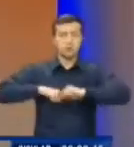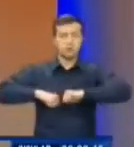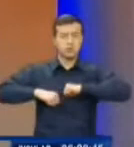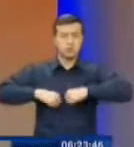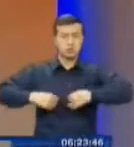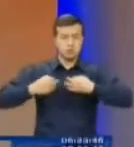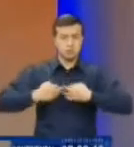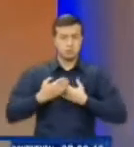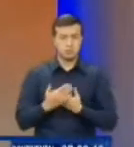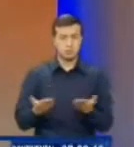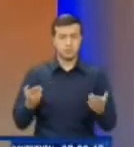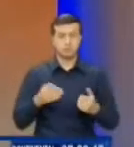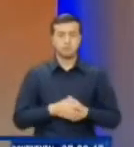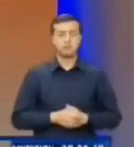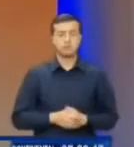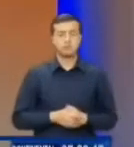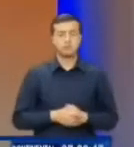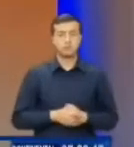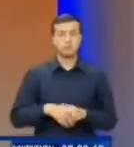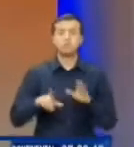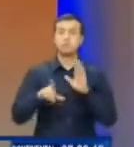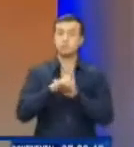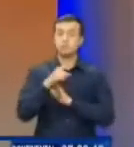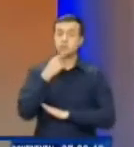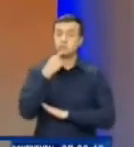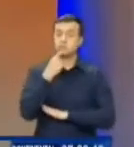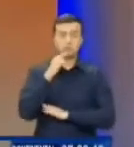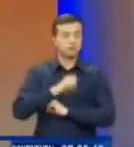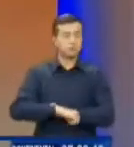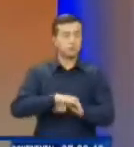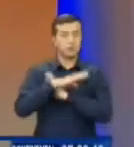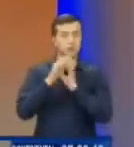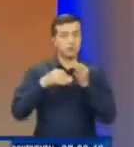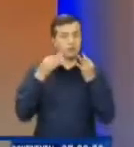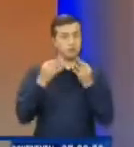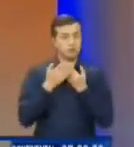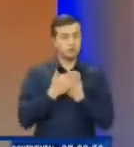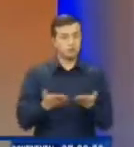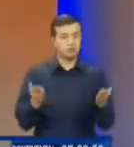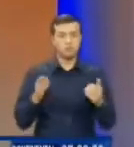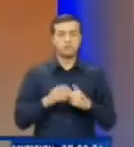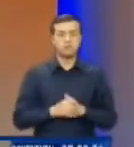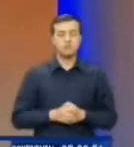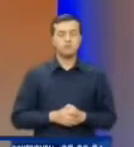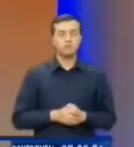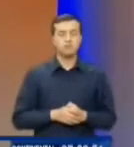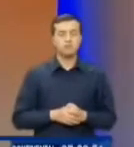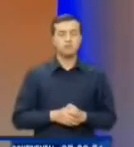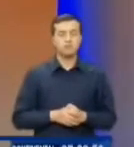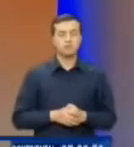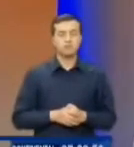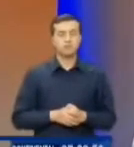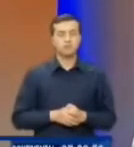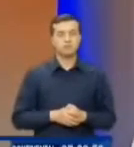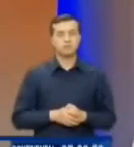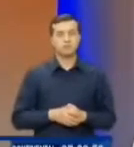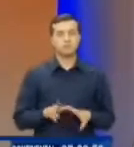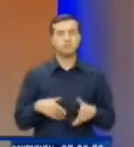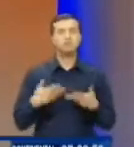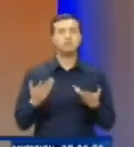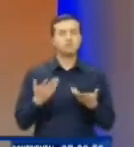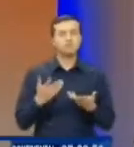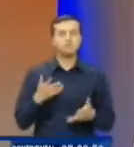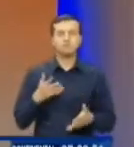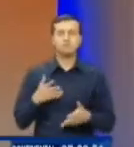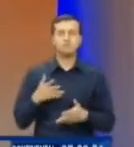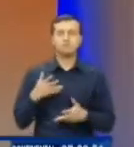sentido la ley plantea claramente esta posibilidad de de no afectar en